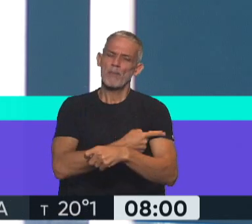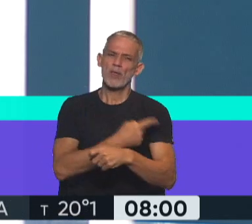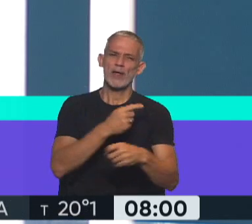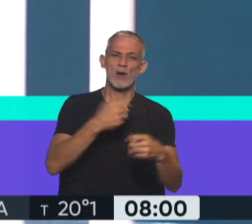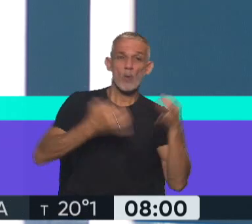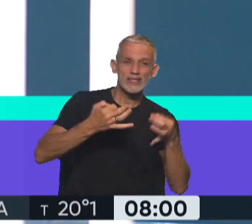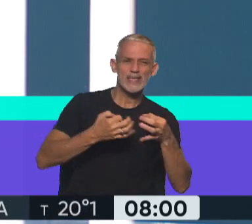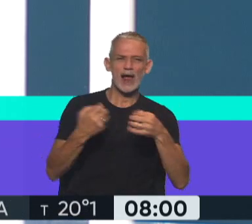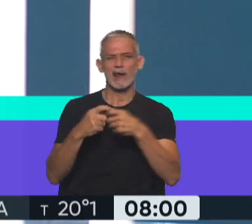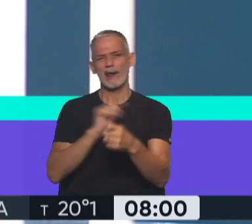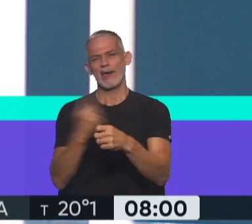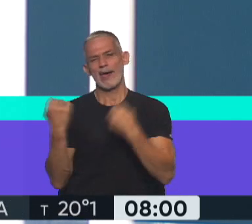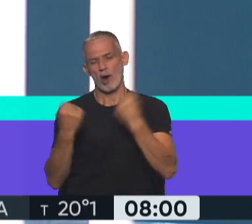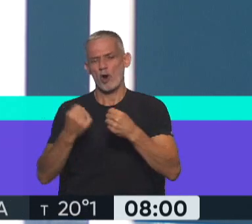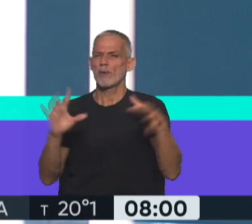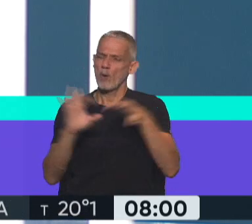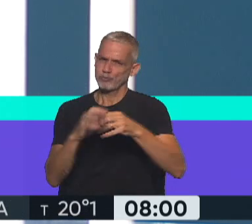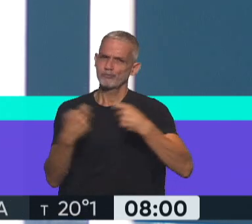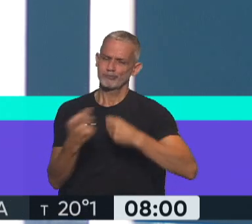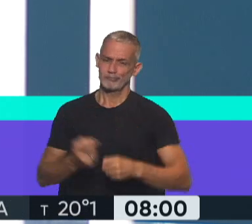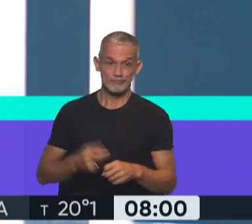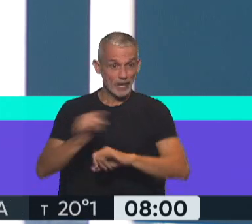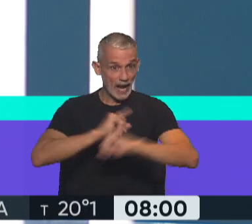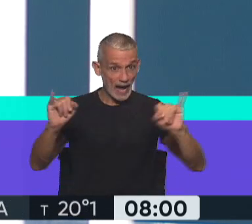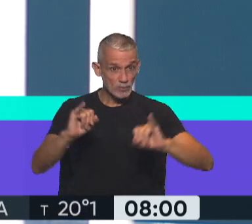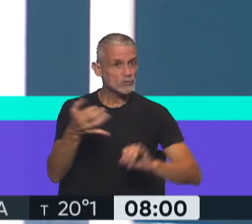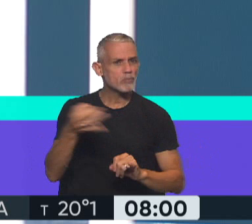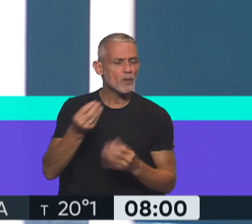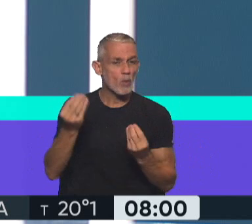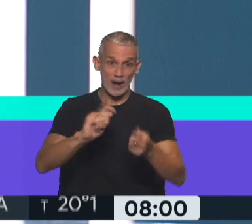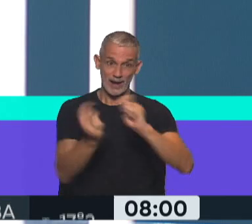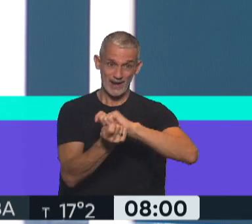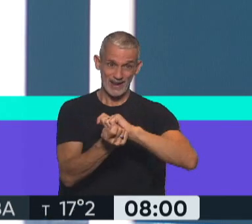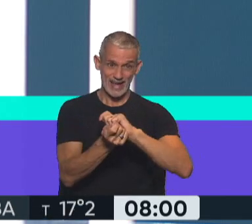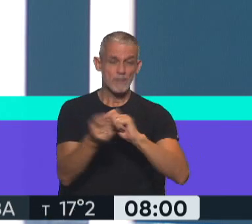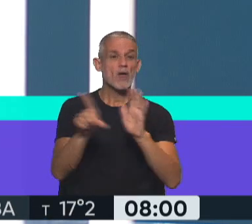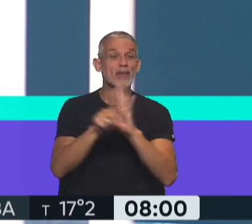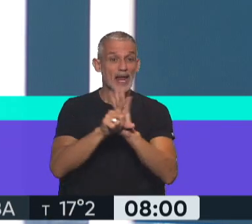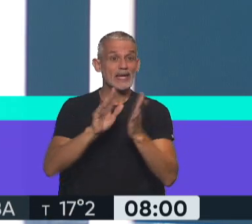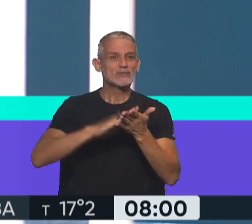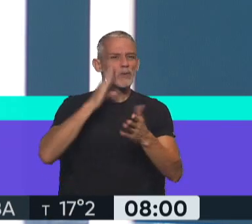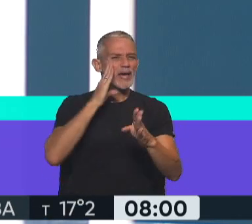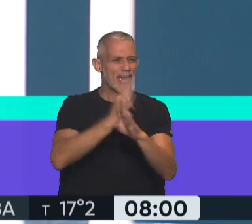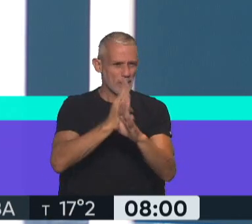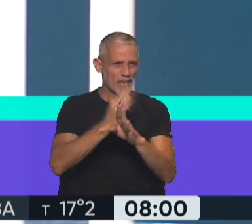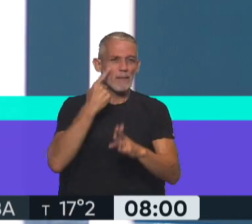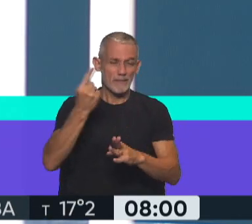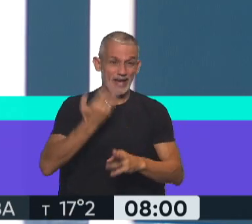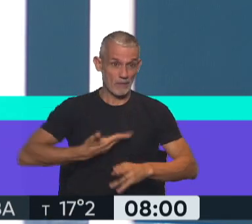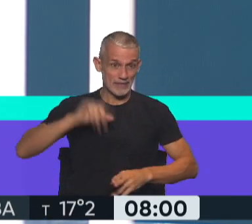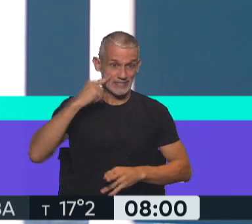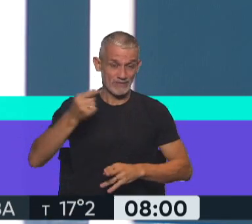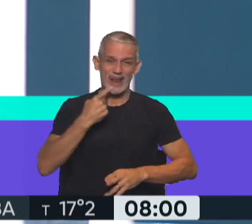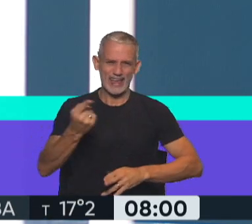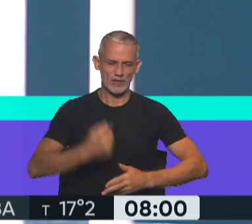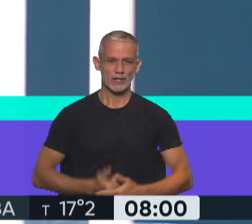económico. Más allá de este diagnóstico, el anuncio concreto fue de una modificación de la ley de inteligencia. Si te parece, sí, vemos qué fue lo